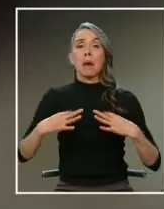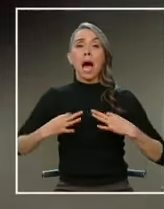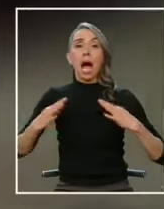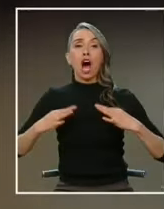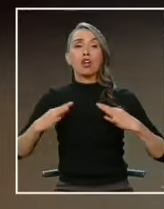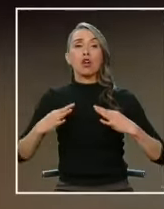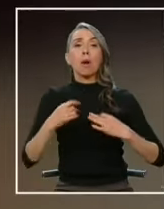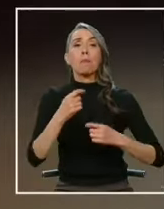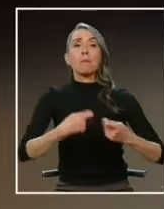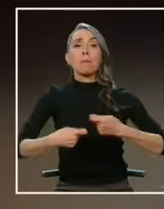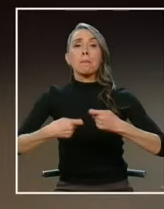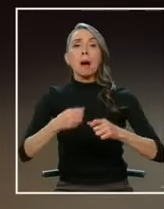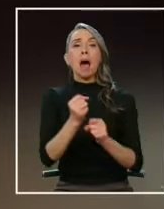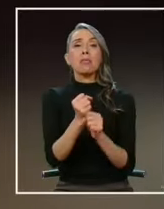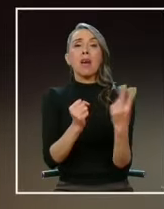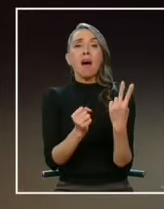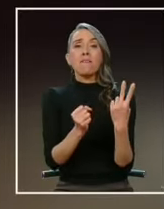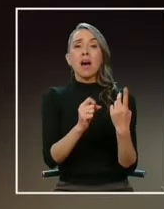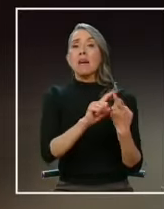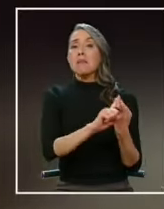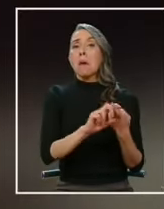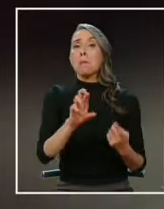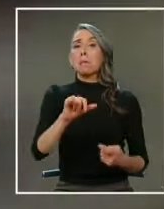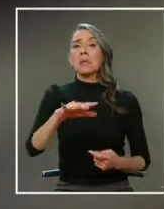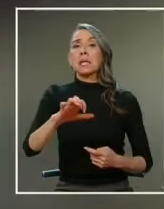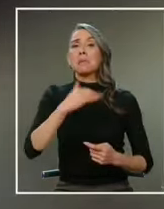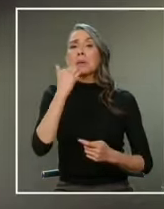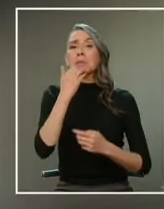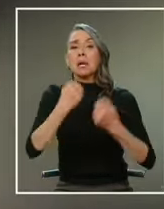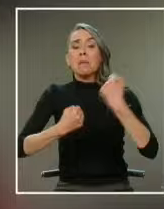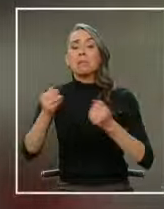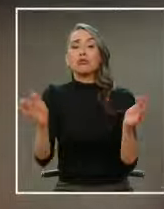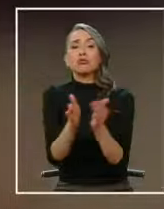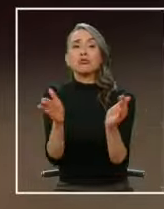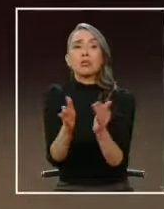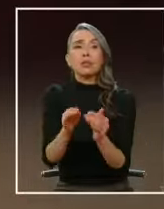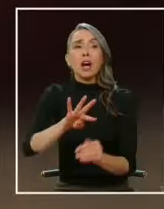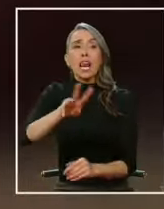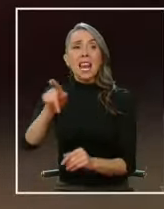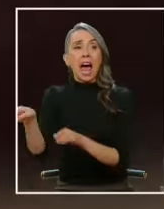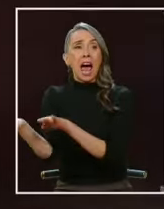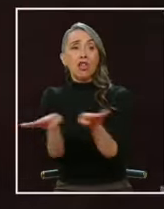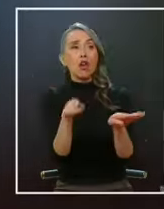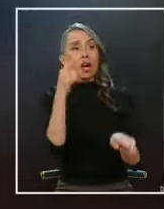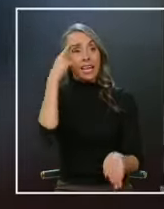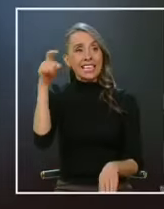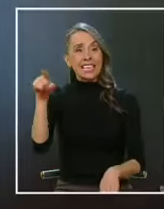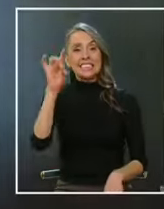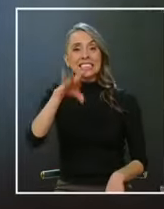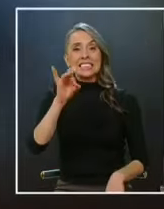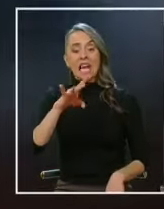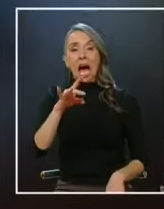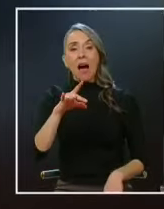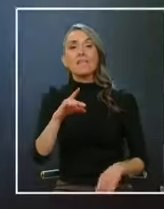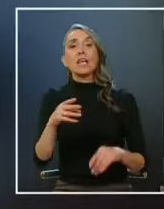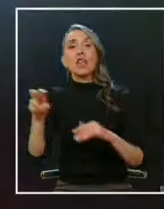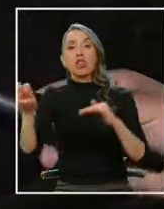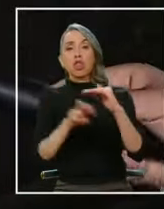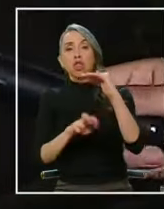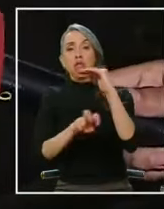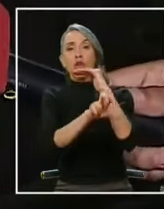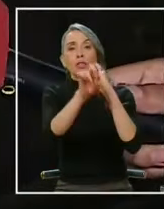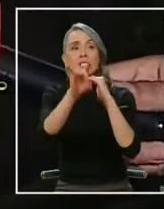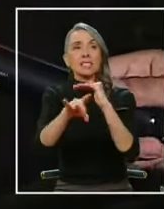ropa de la pyme en la que trabaja la pareja. Aseguran que por la forma de actuar de los delincuentes, creen que ellos ya sabían por dónde